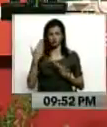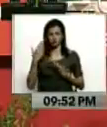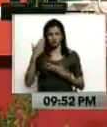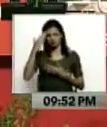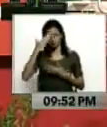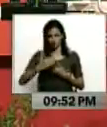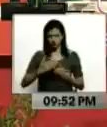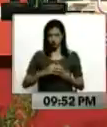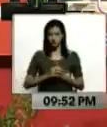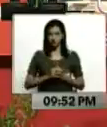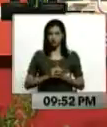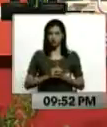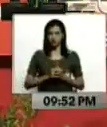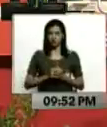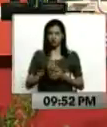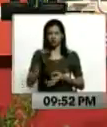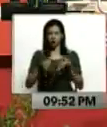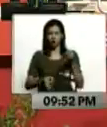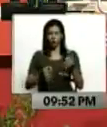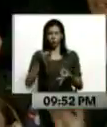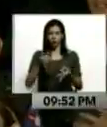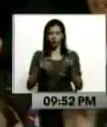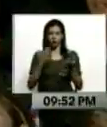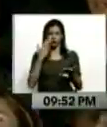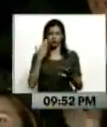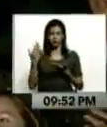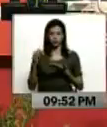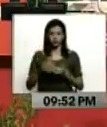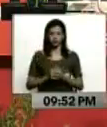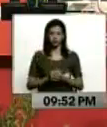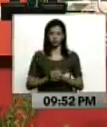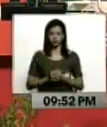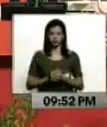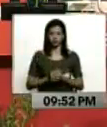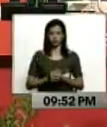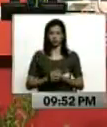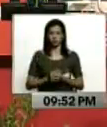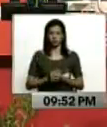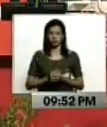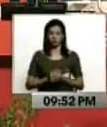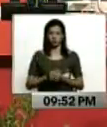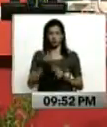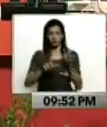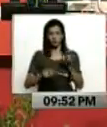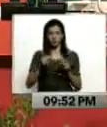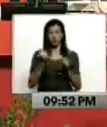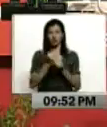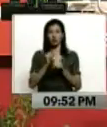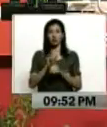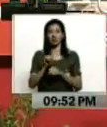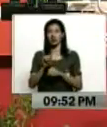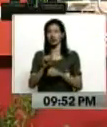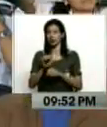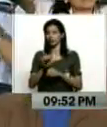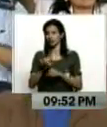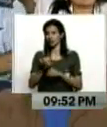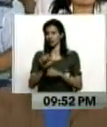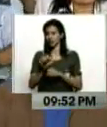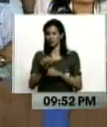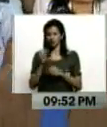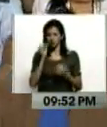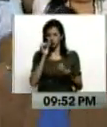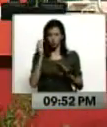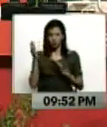Guevara anonio colares abogado Carlos Armando mndez este personal del y aeden